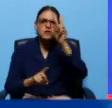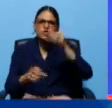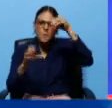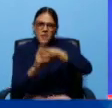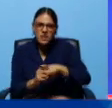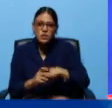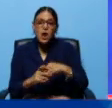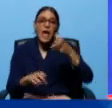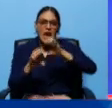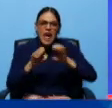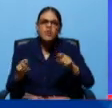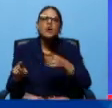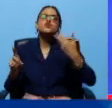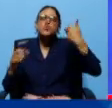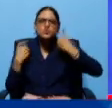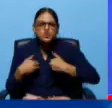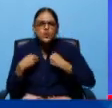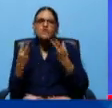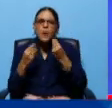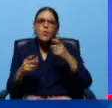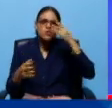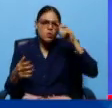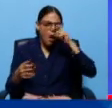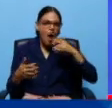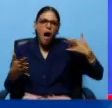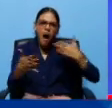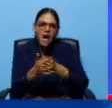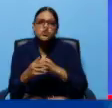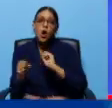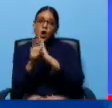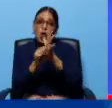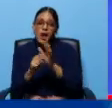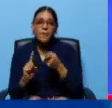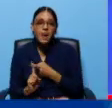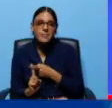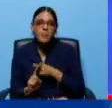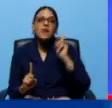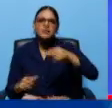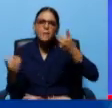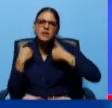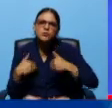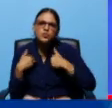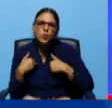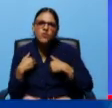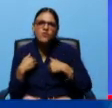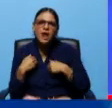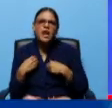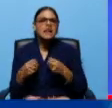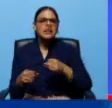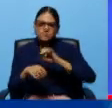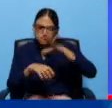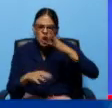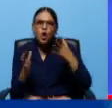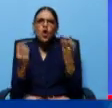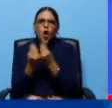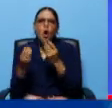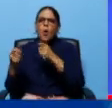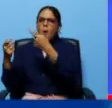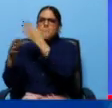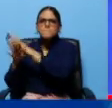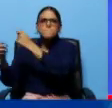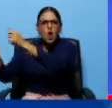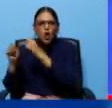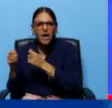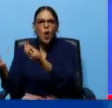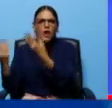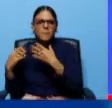educación, presidente, ha sufrido en estos años. Sufrió con la pandemia, ha sufrido drásticamente con el bloqueo y las sanciones.